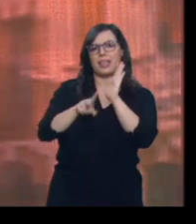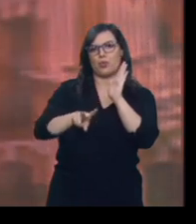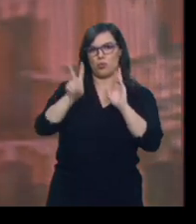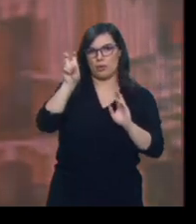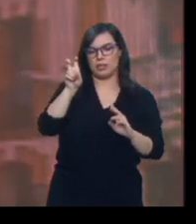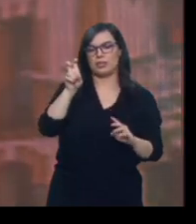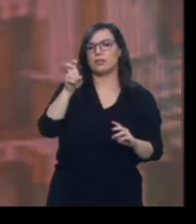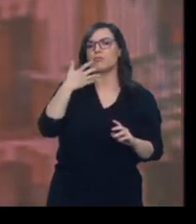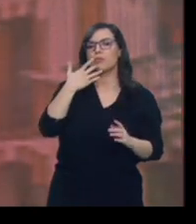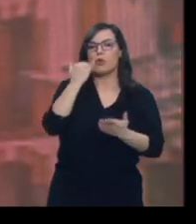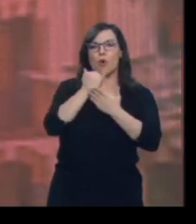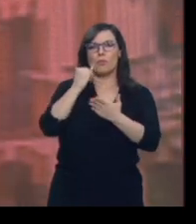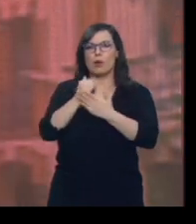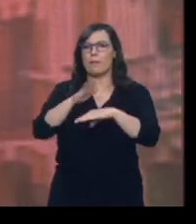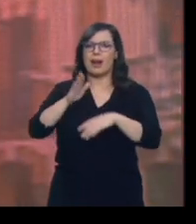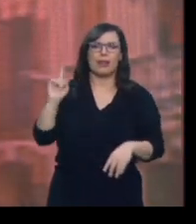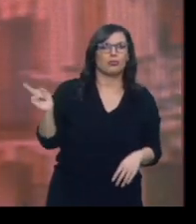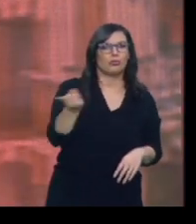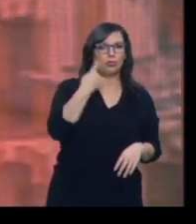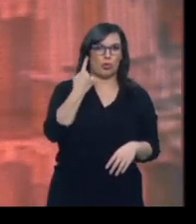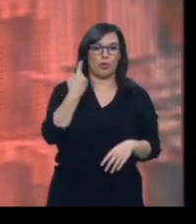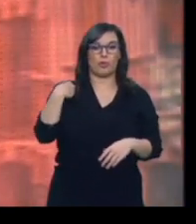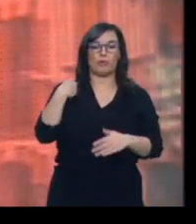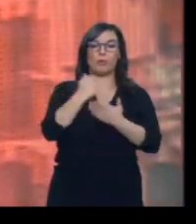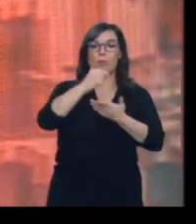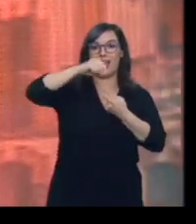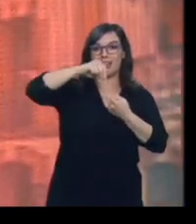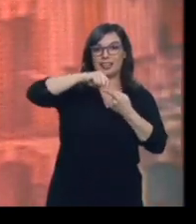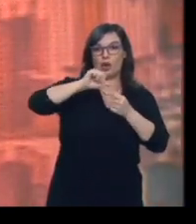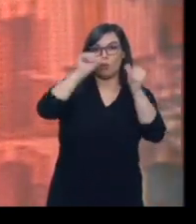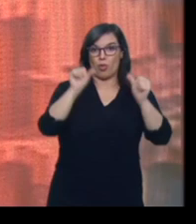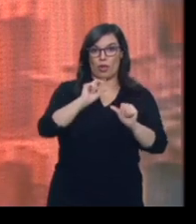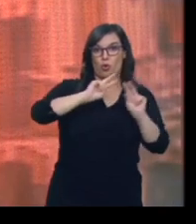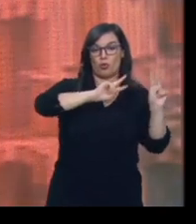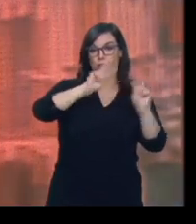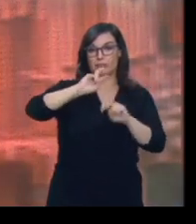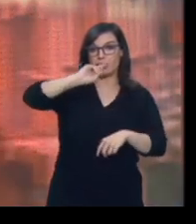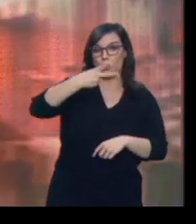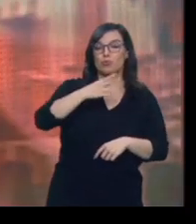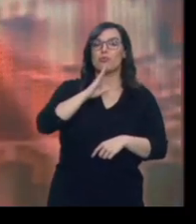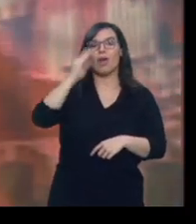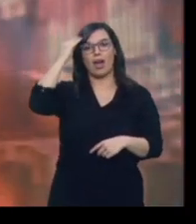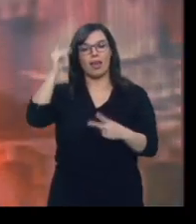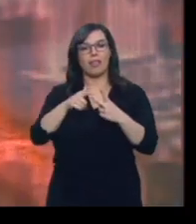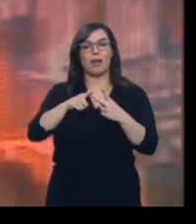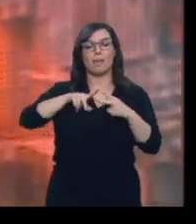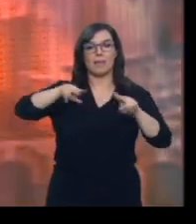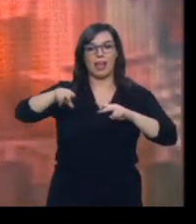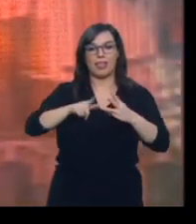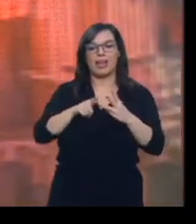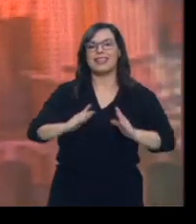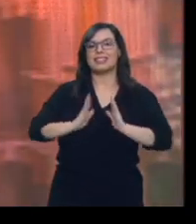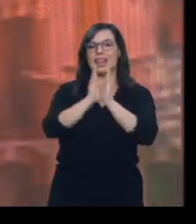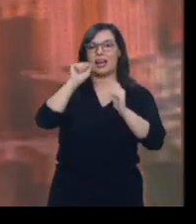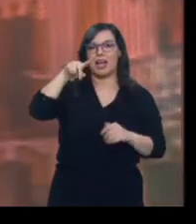la realización de test masivos de antígenos de segunda generación en Aranda de Duero, Miranda de Ebro y San Andrés del Rabanedo. Además,